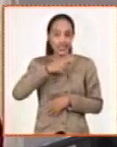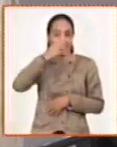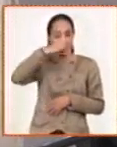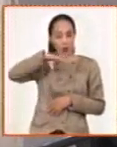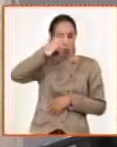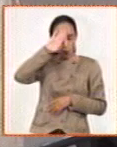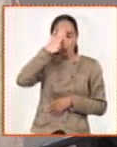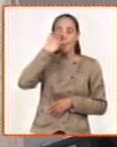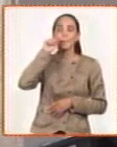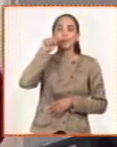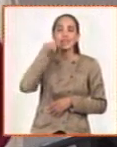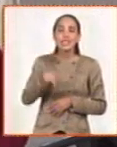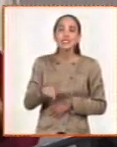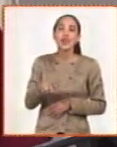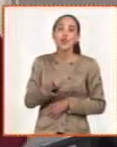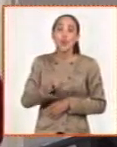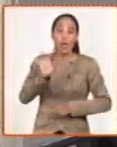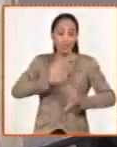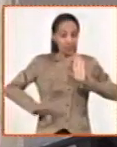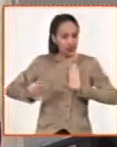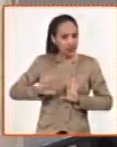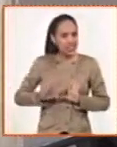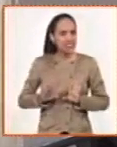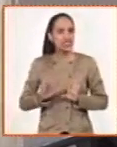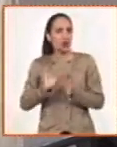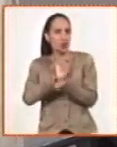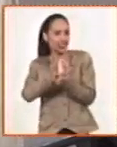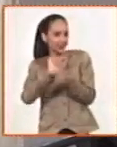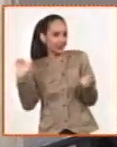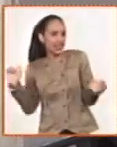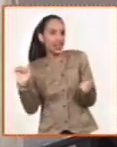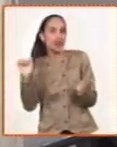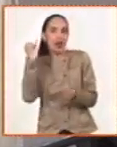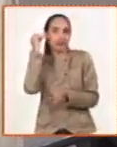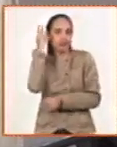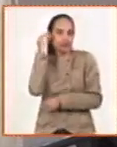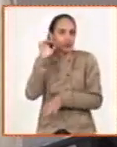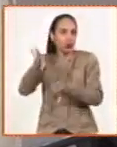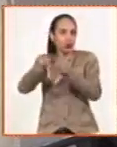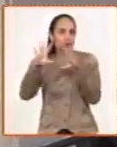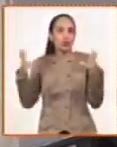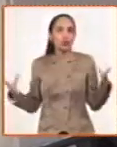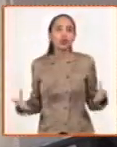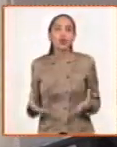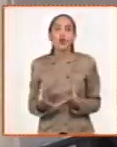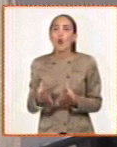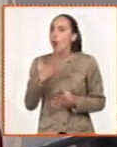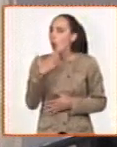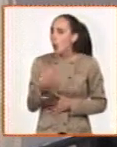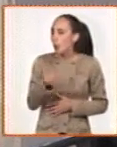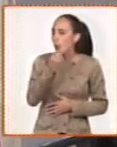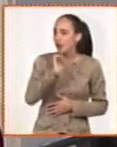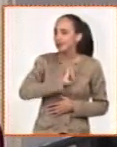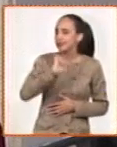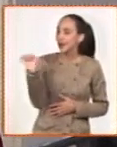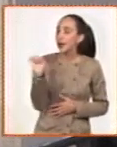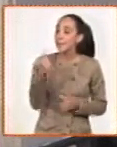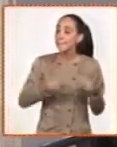defensa de esa libertad de creación también en todos los espacios no se puede lograr sin una